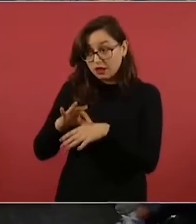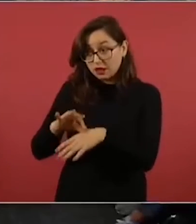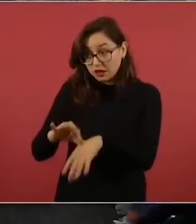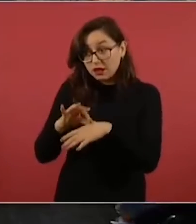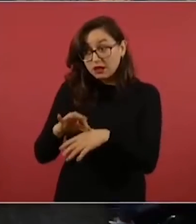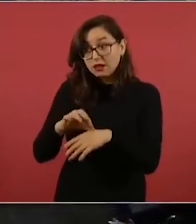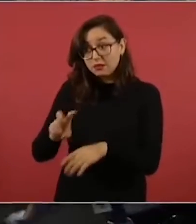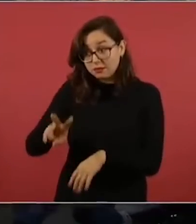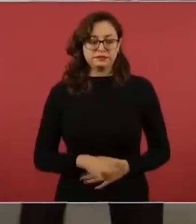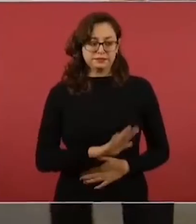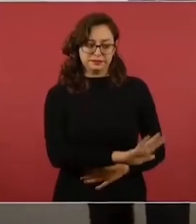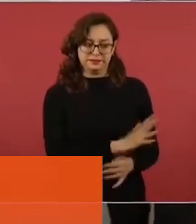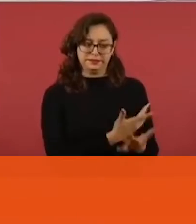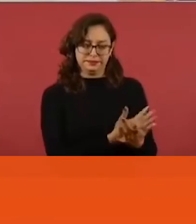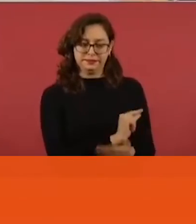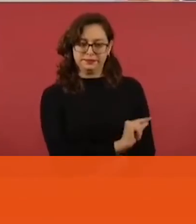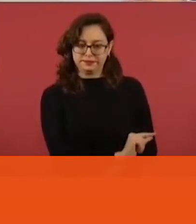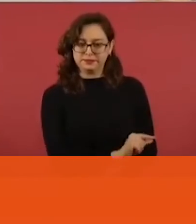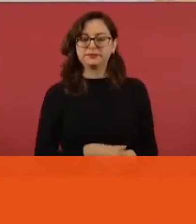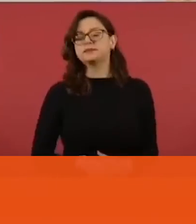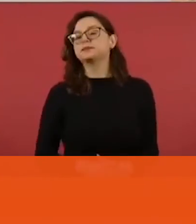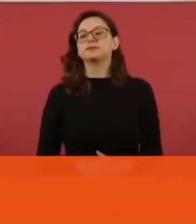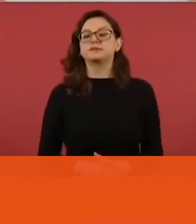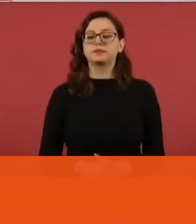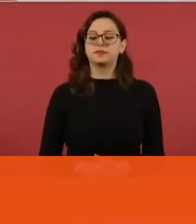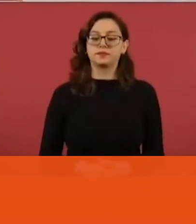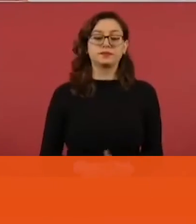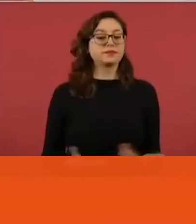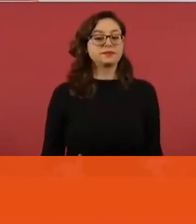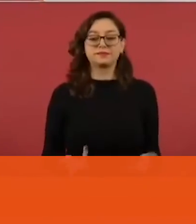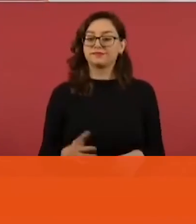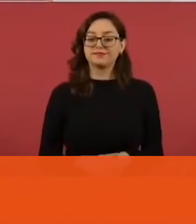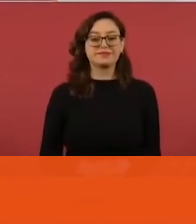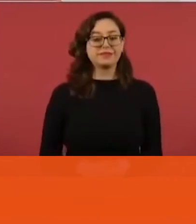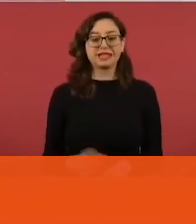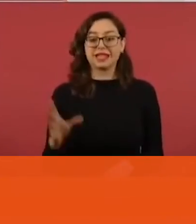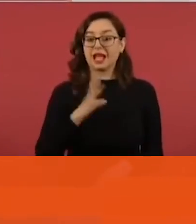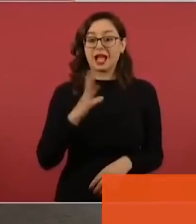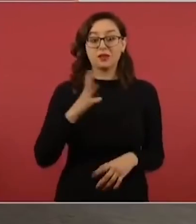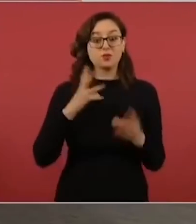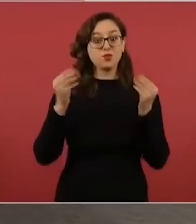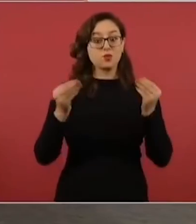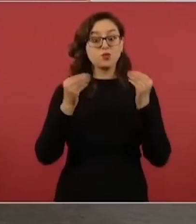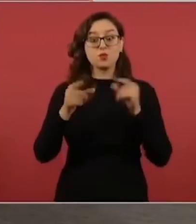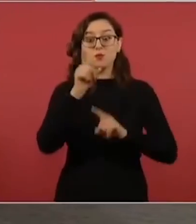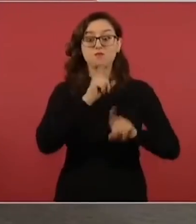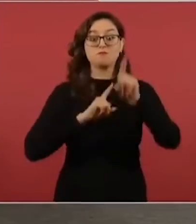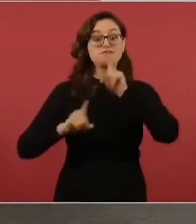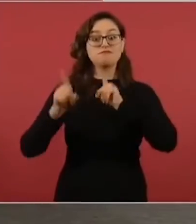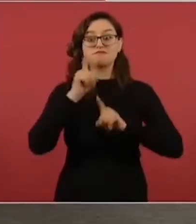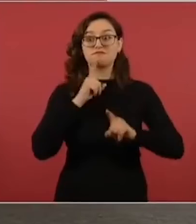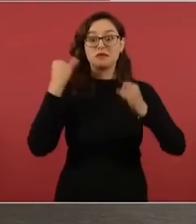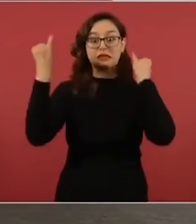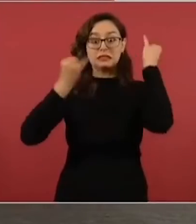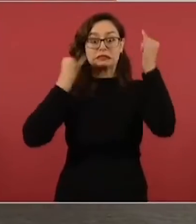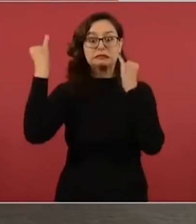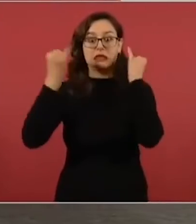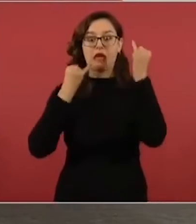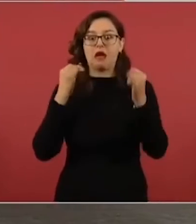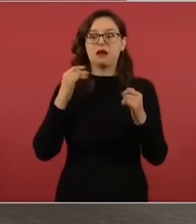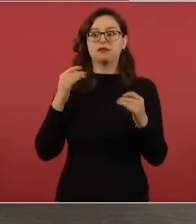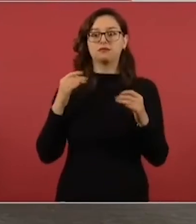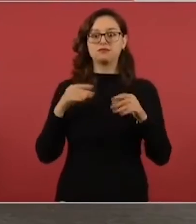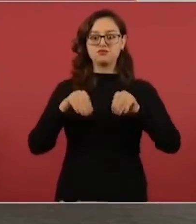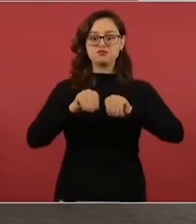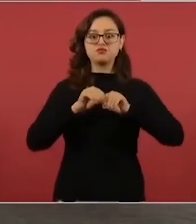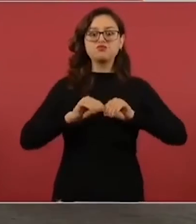ya son infalibles. Es que tenemos una campaña en contra desde hace algún tiempo